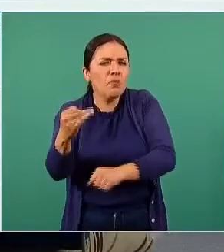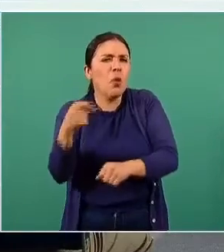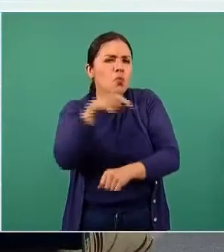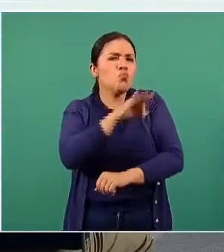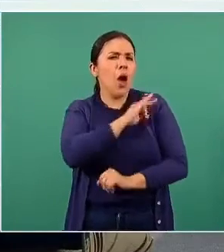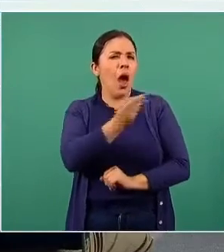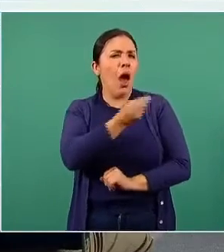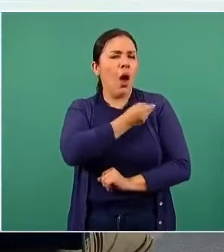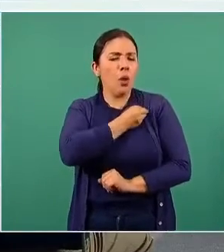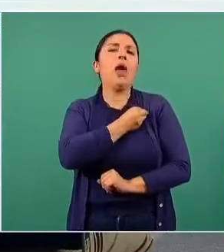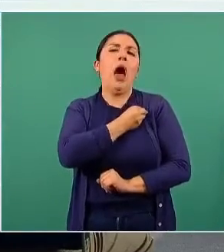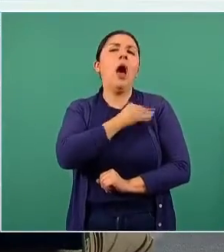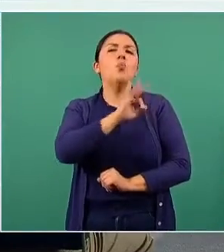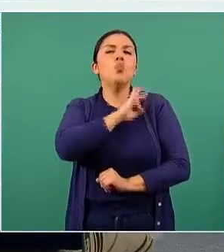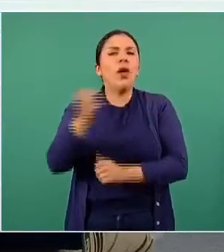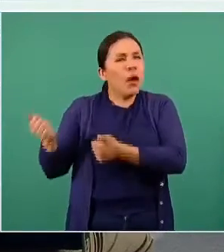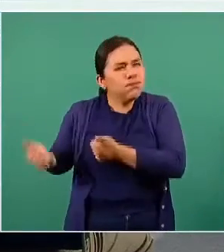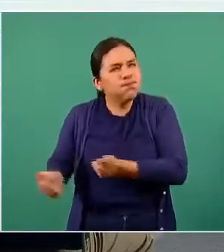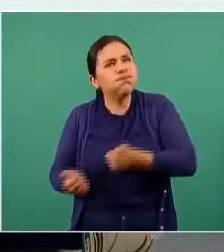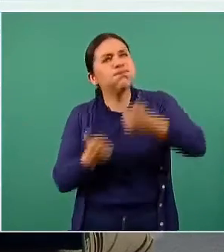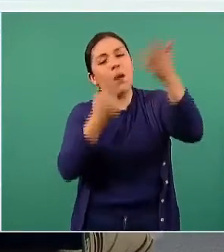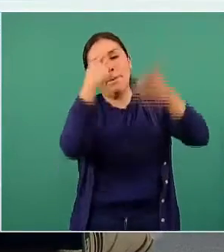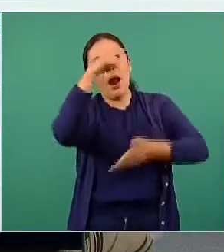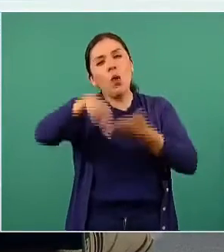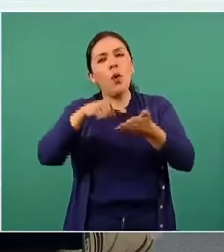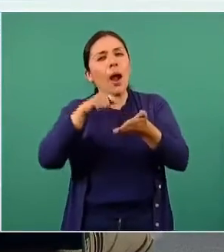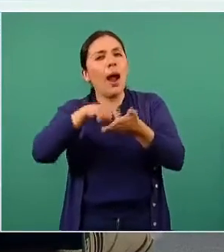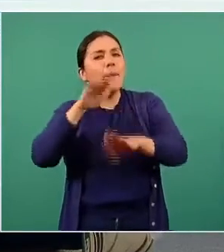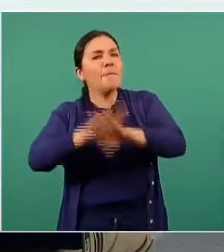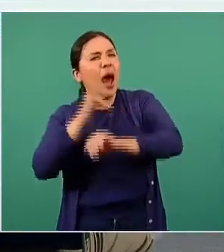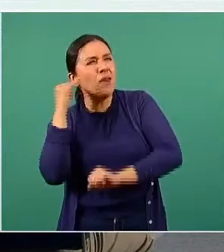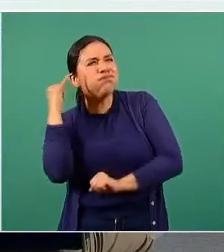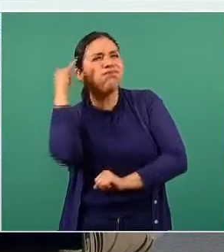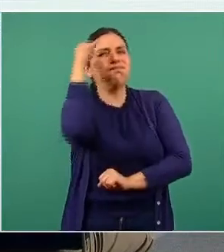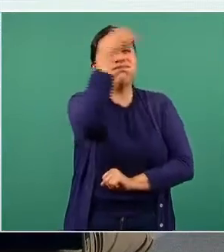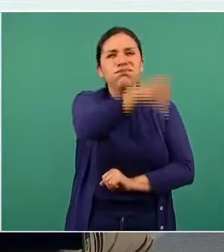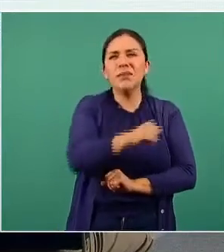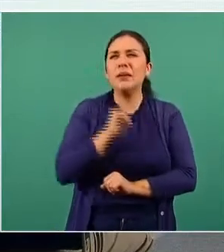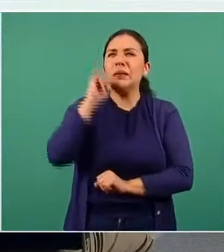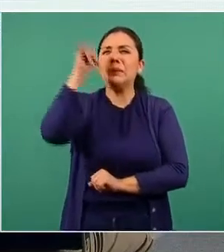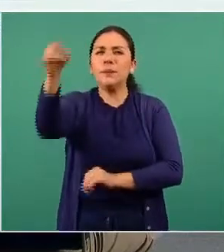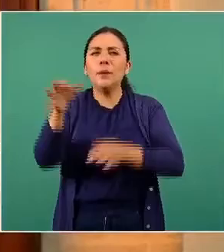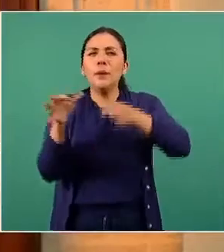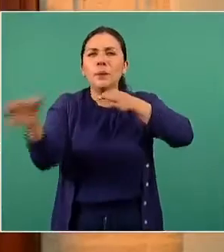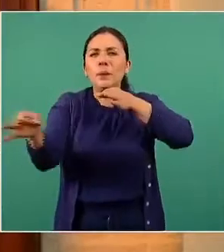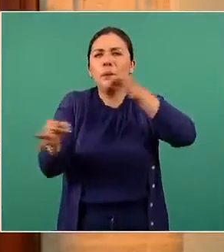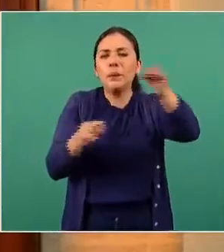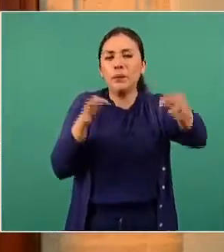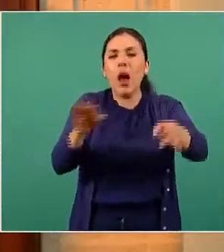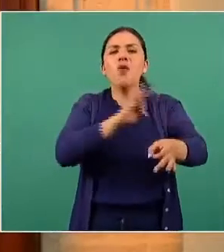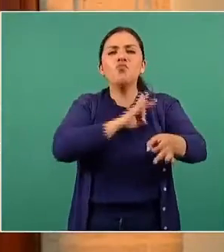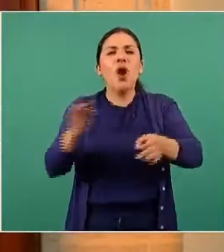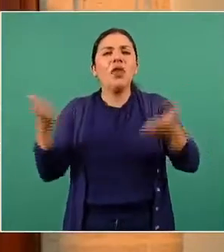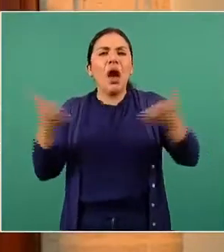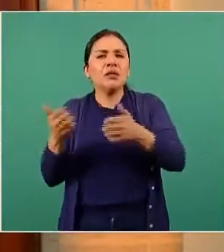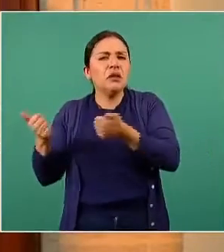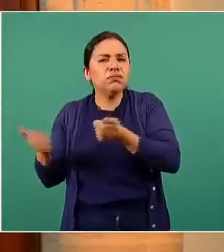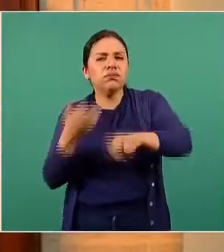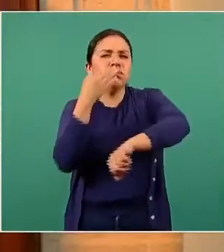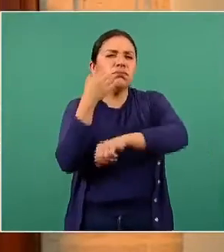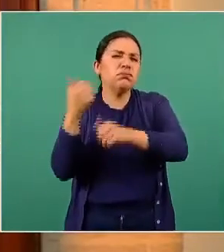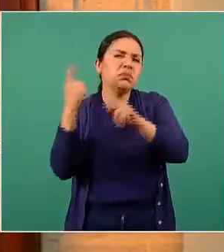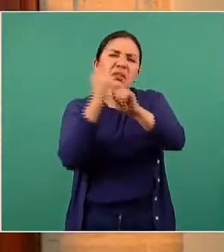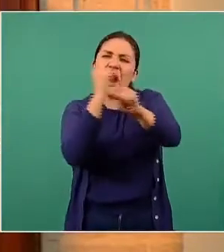refrigeración, pues entonces pueden llegar, como decíamos, a estos lugares más apartados y de más difícil acceso, y poder cubrir a